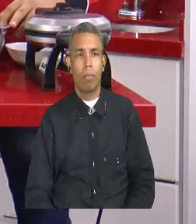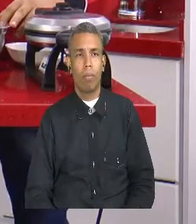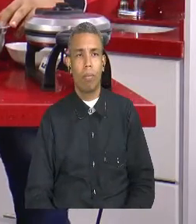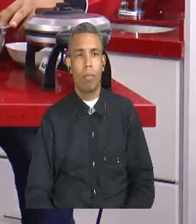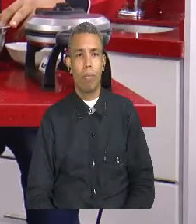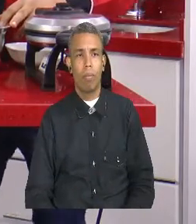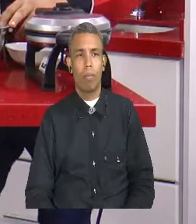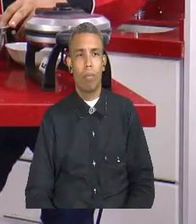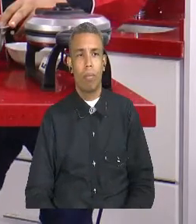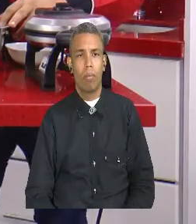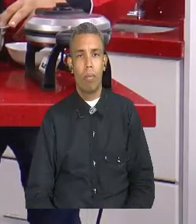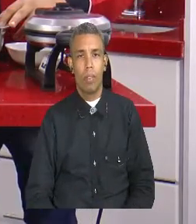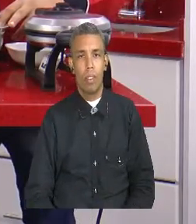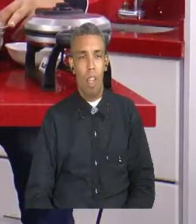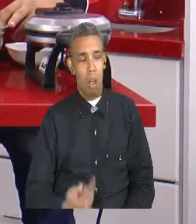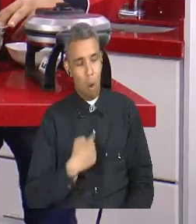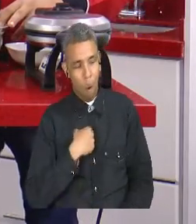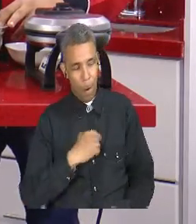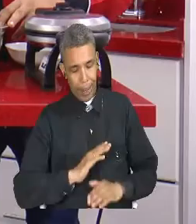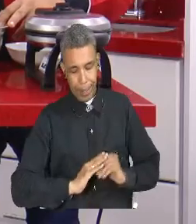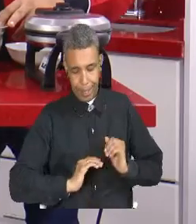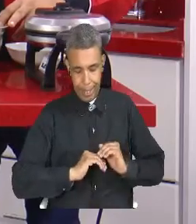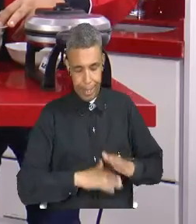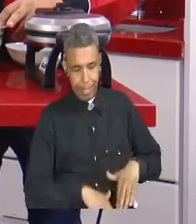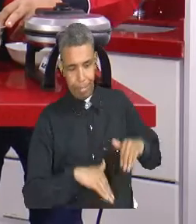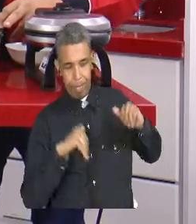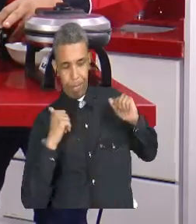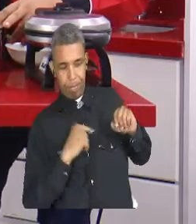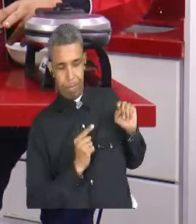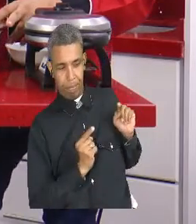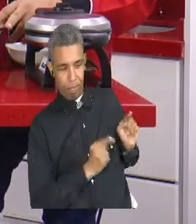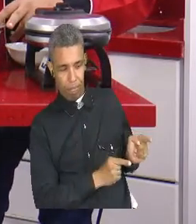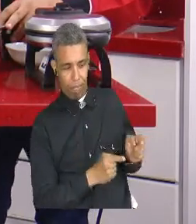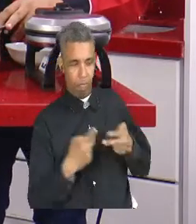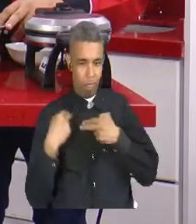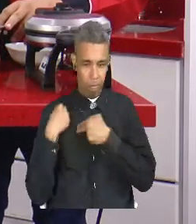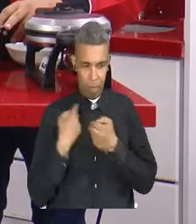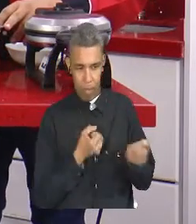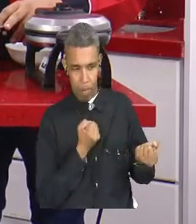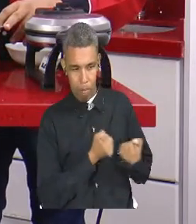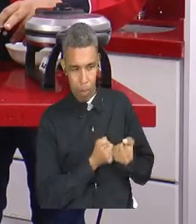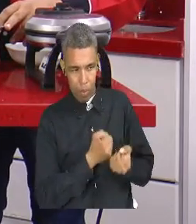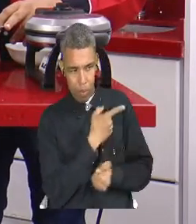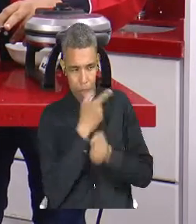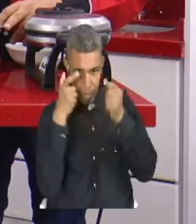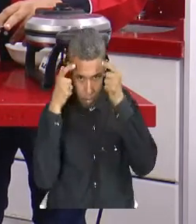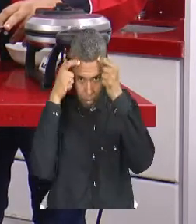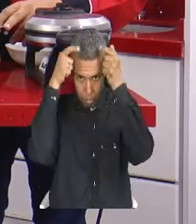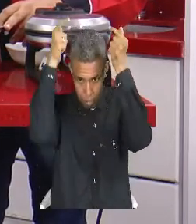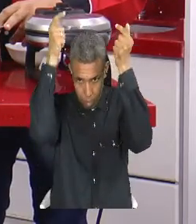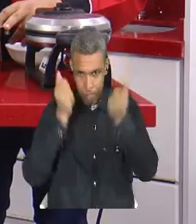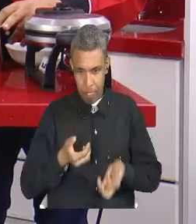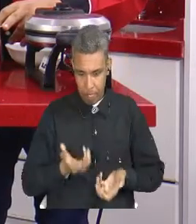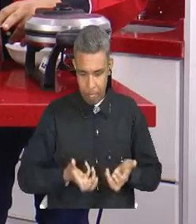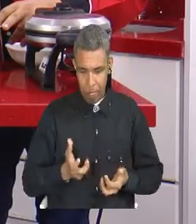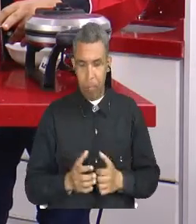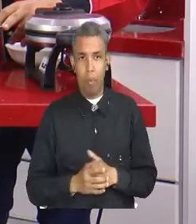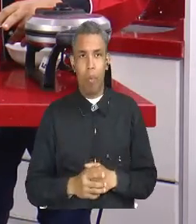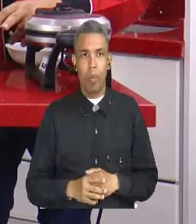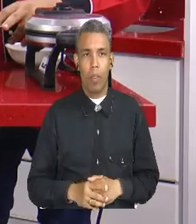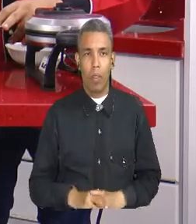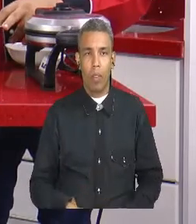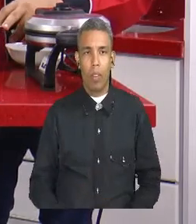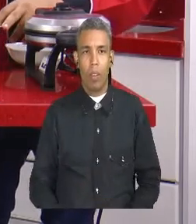huevos. Yo y me desentí. Uy, Dios. Señorita Jenny, ¿tienes ¿Te los hecho ahí? Sí, por favor. Tengo una niña de 4 años. Ajá. Acá.